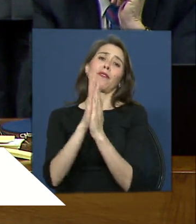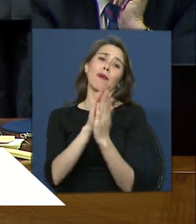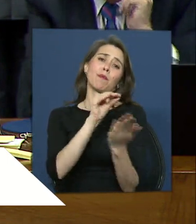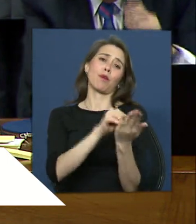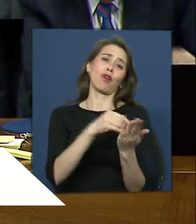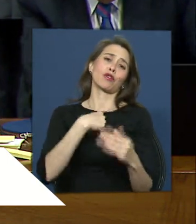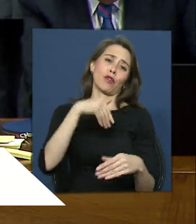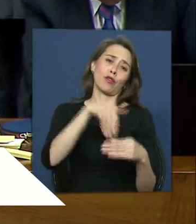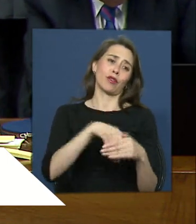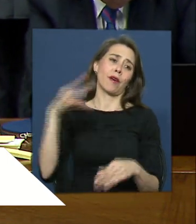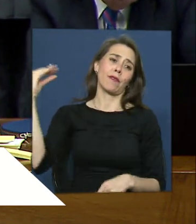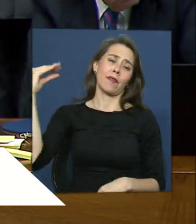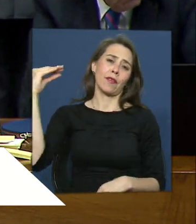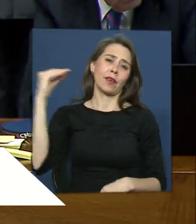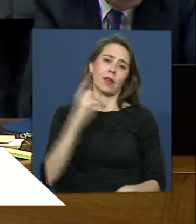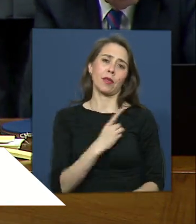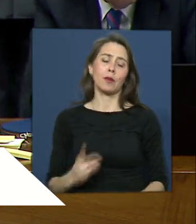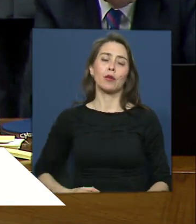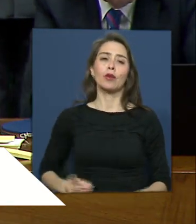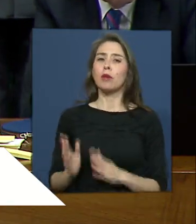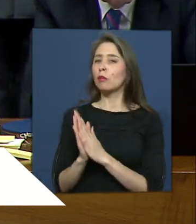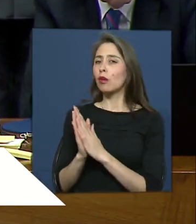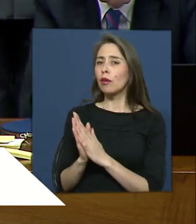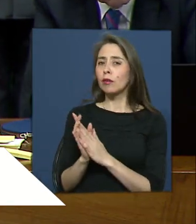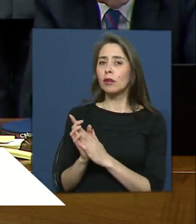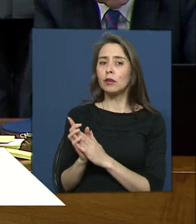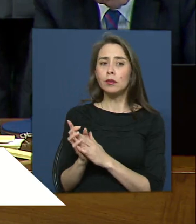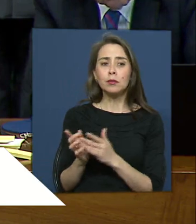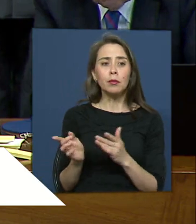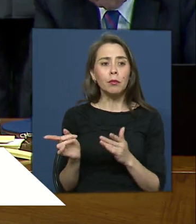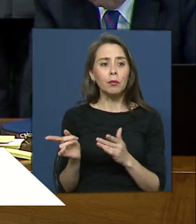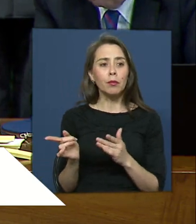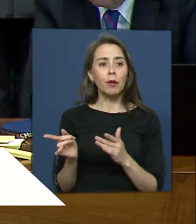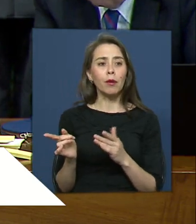por favor. Con el objeto de proteger y fomentar.